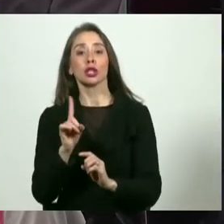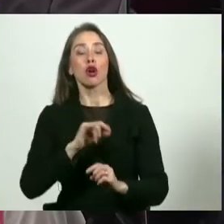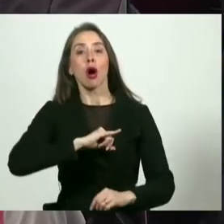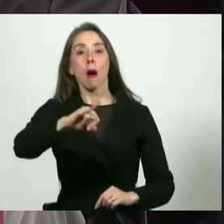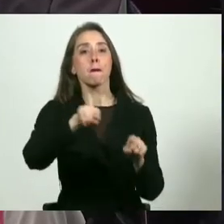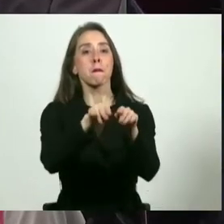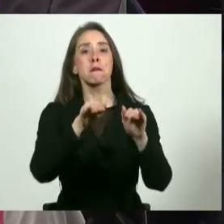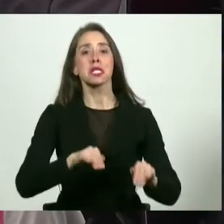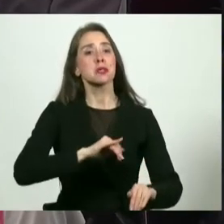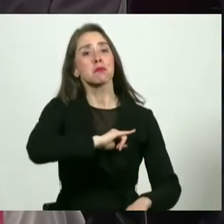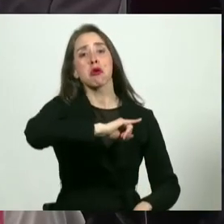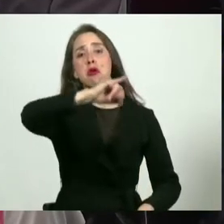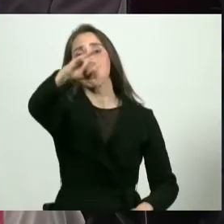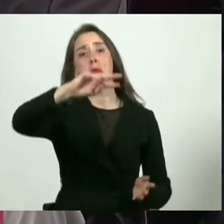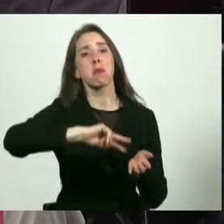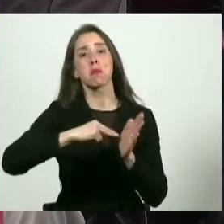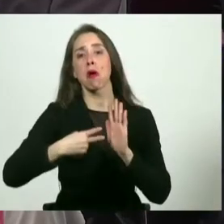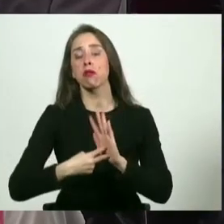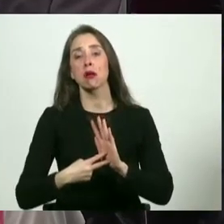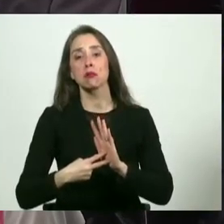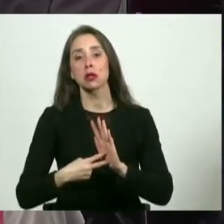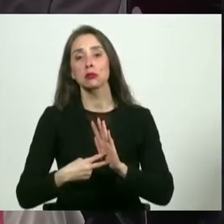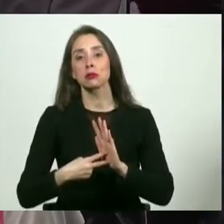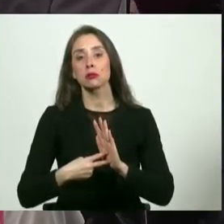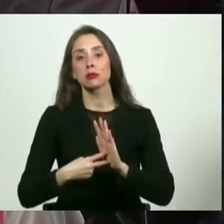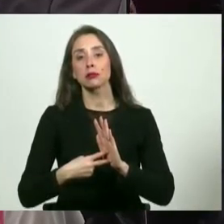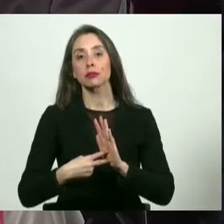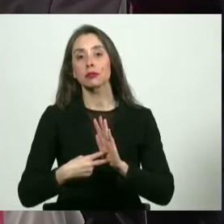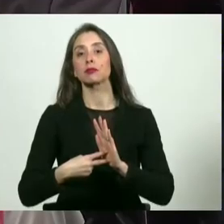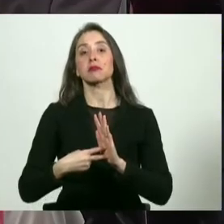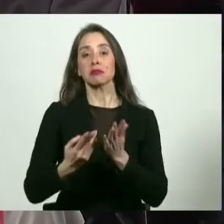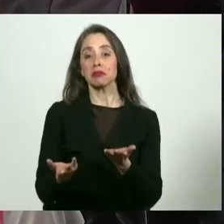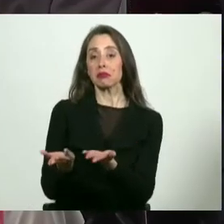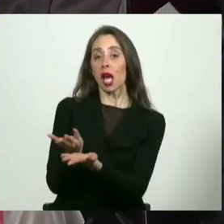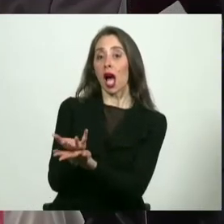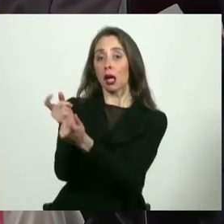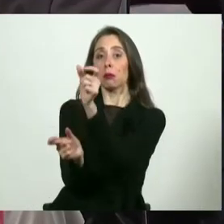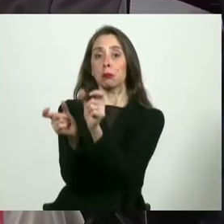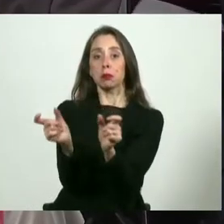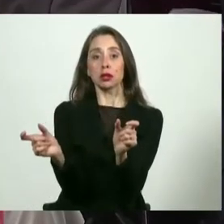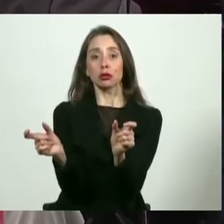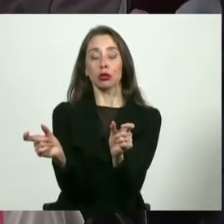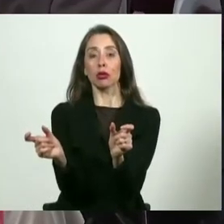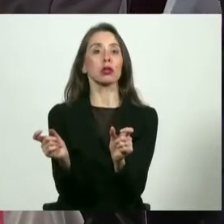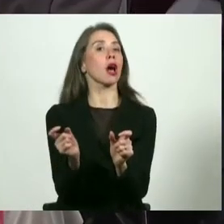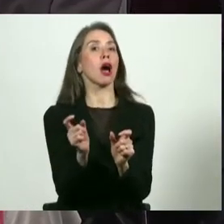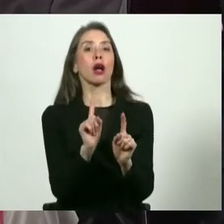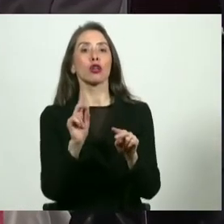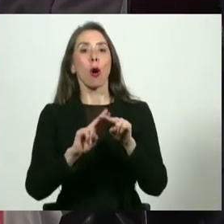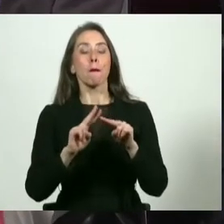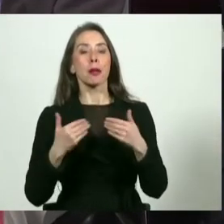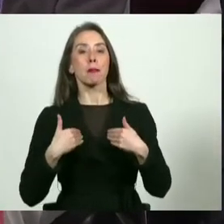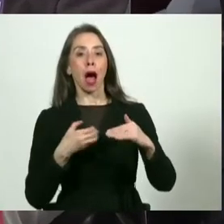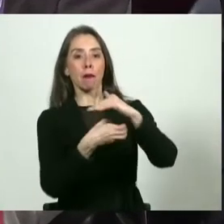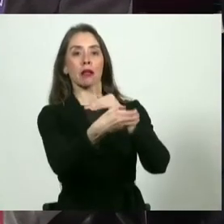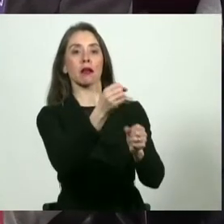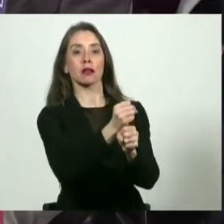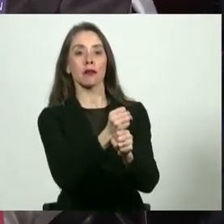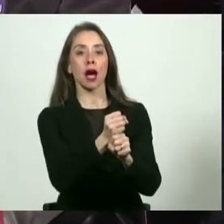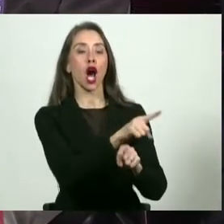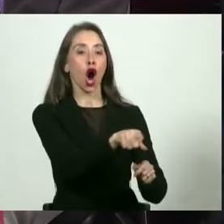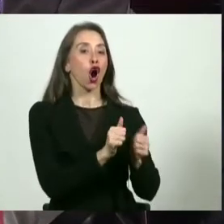con el mismo problema siempre, que vamos a tener personas que no están preparadas para el empleo y vamos a